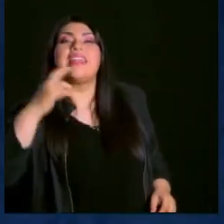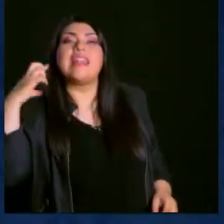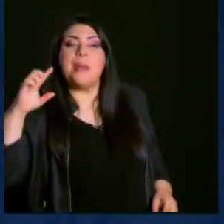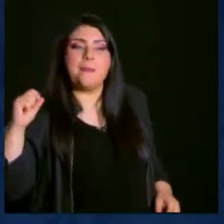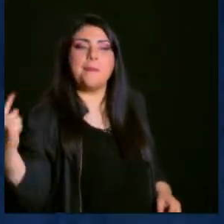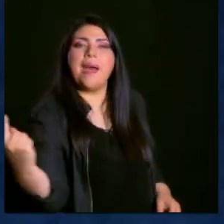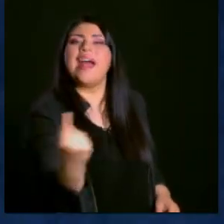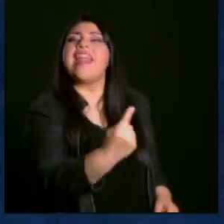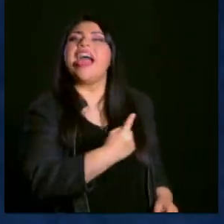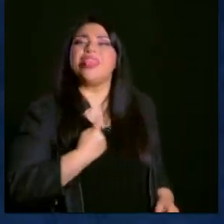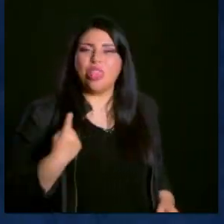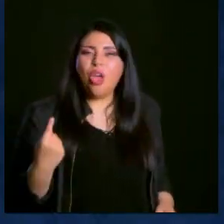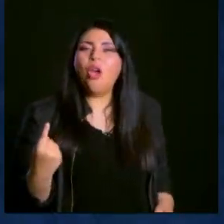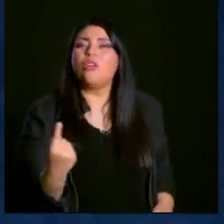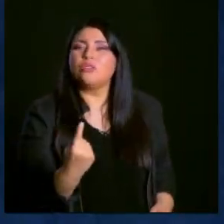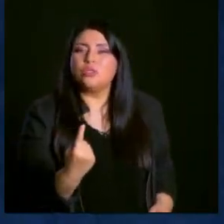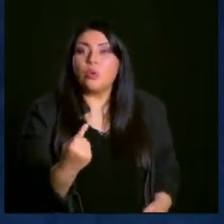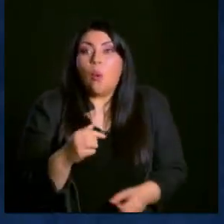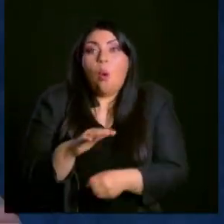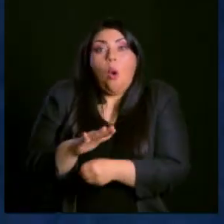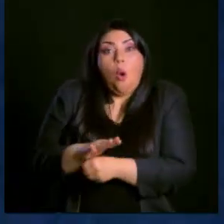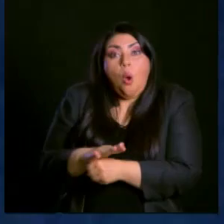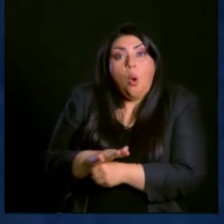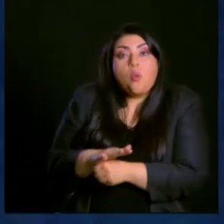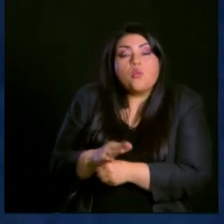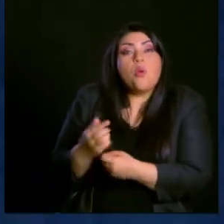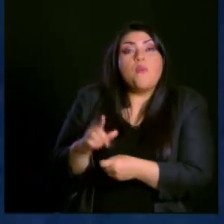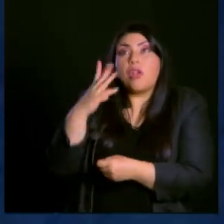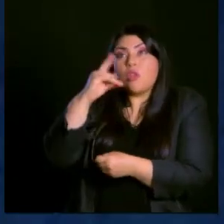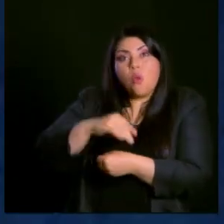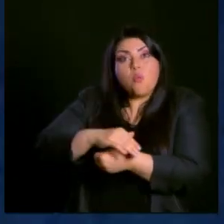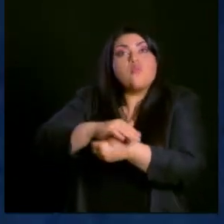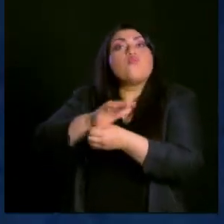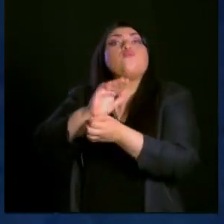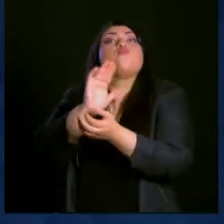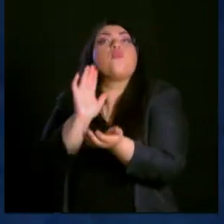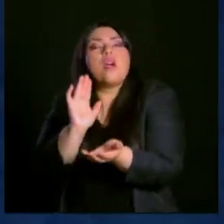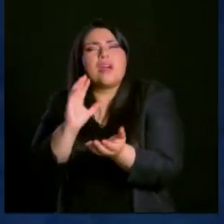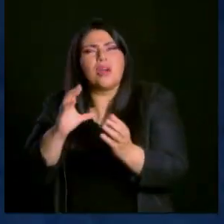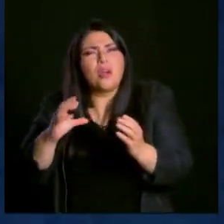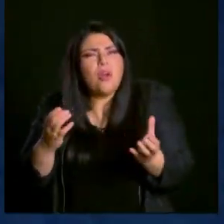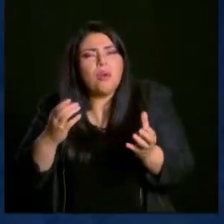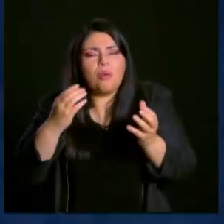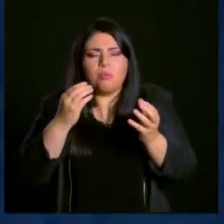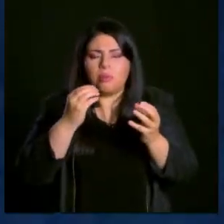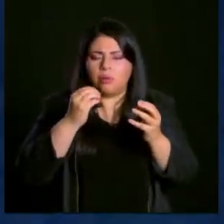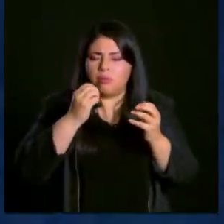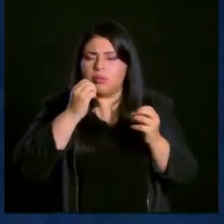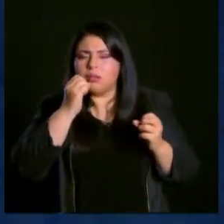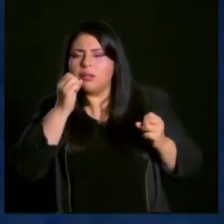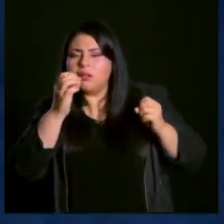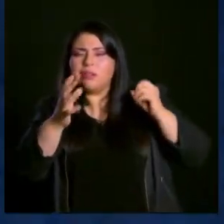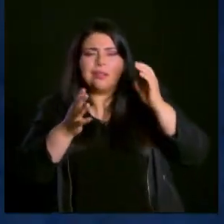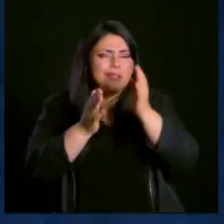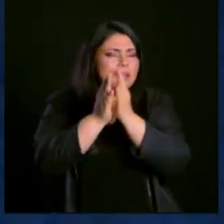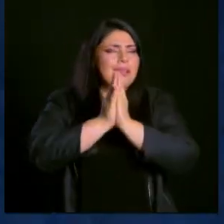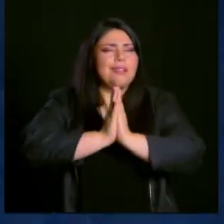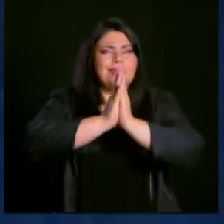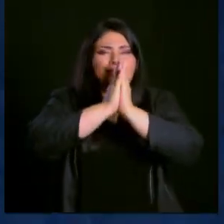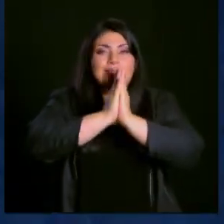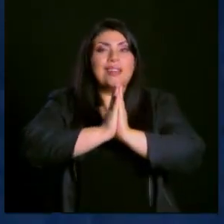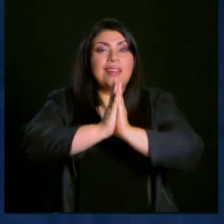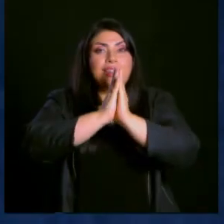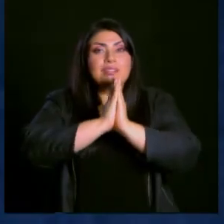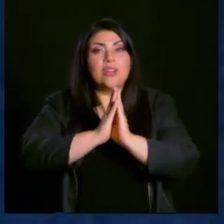en oculto está en misterio y de la nada cuando no sabemos qué hacer empezamos a saber qué hacer es es muy loco pero